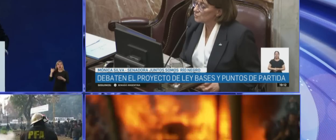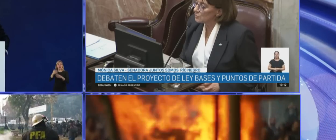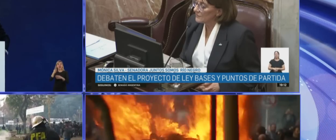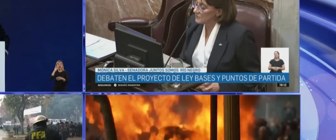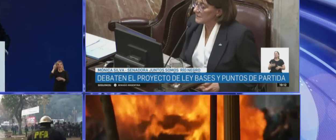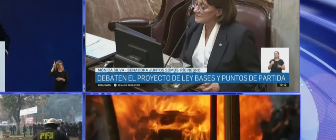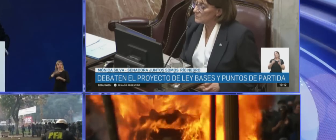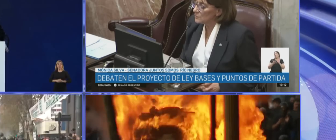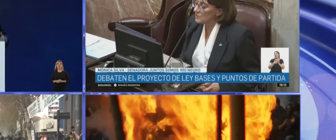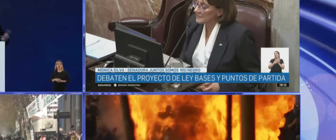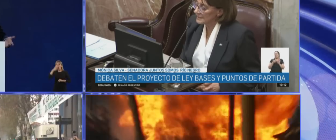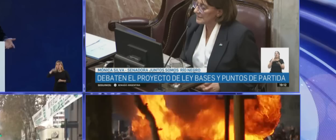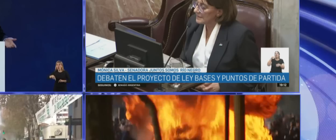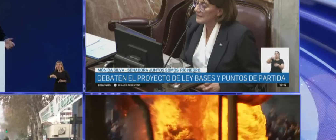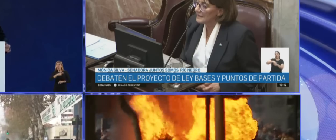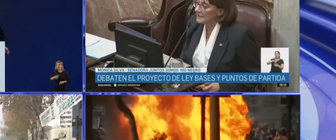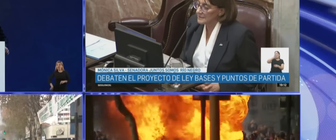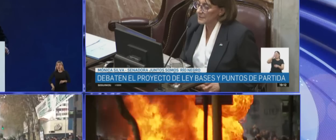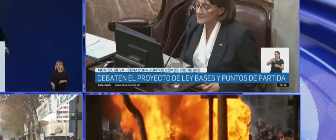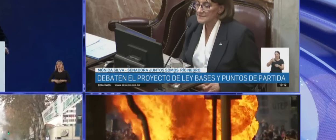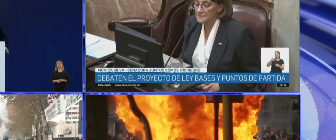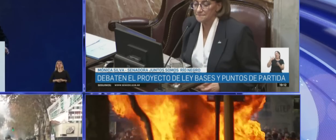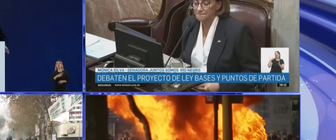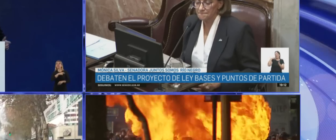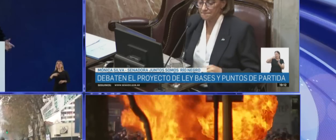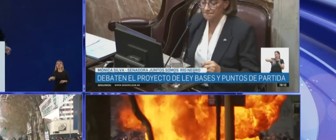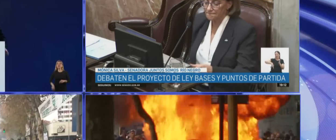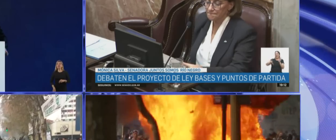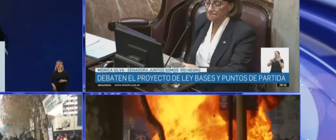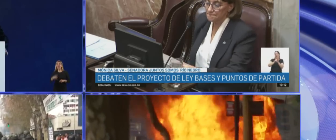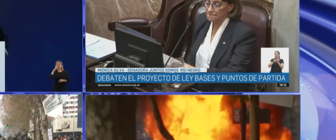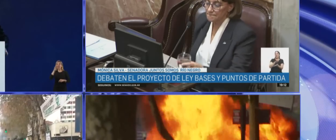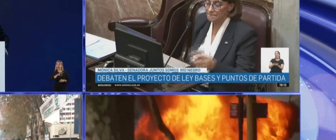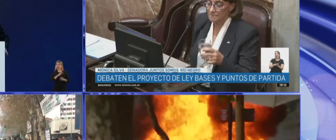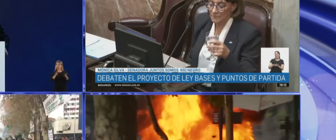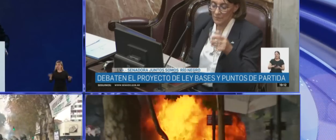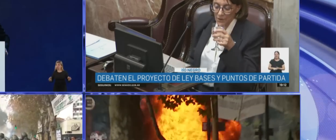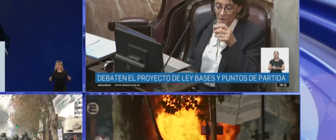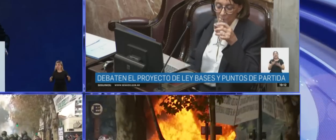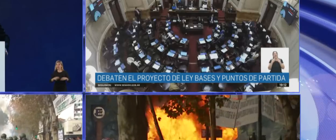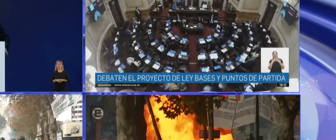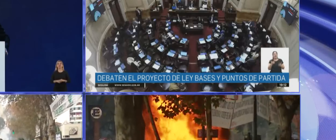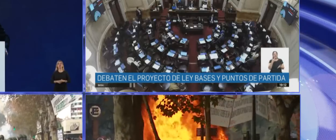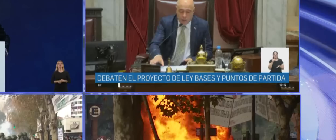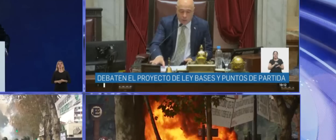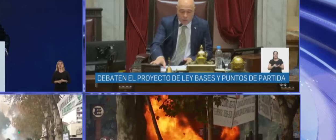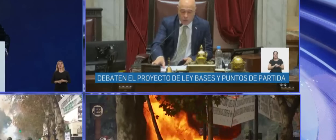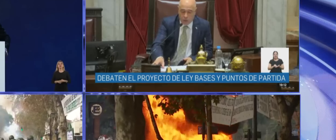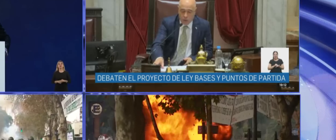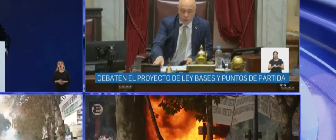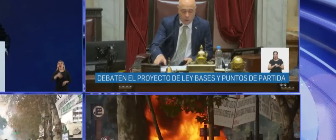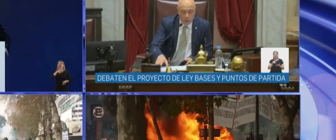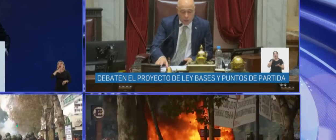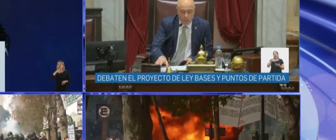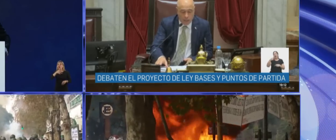fue China y lo hizo en 7 años. Es más, en 14